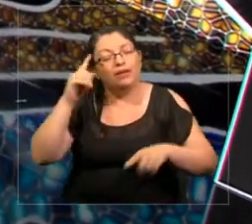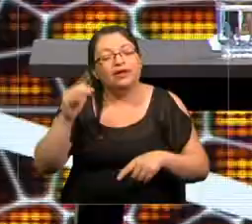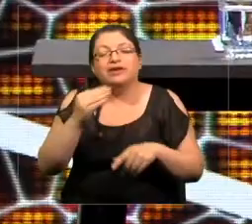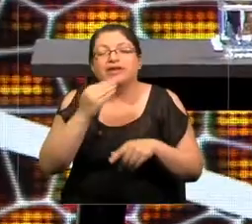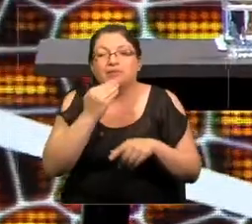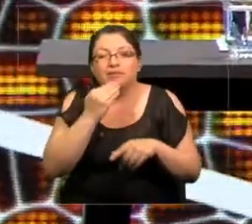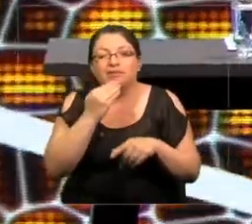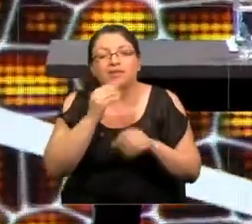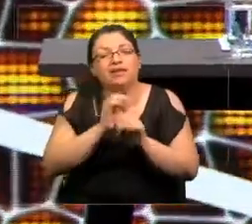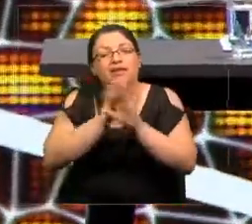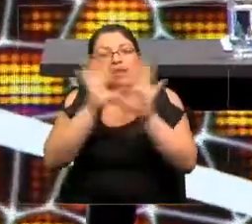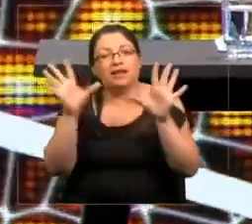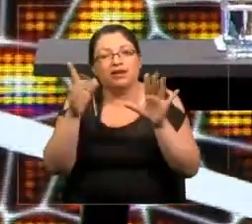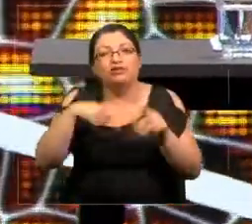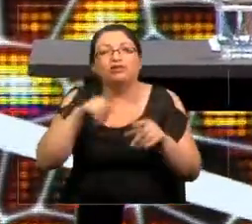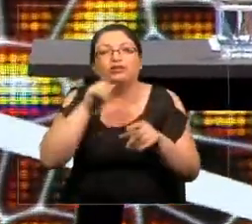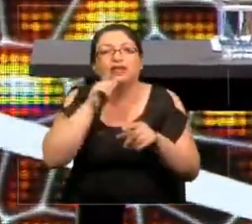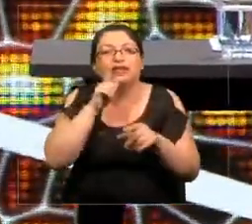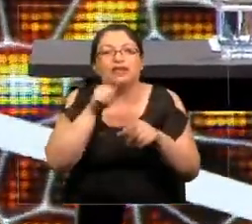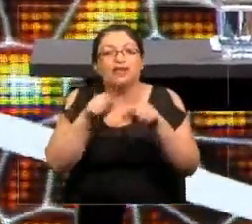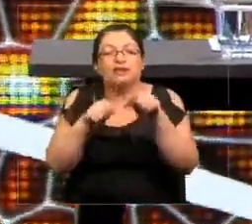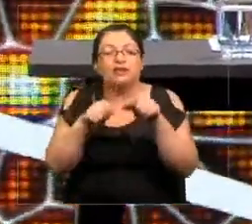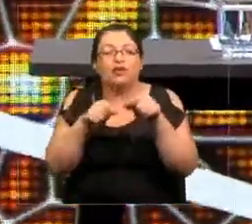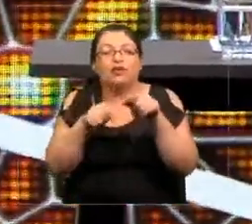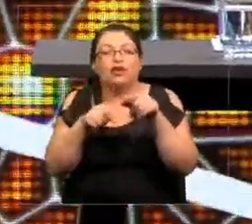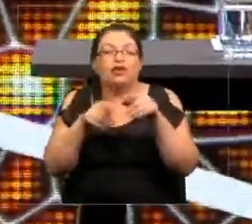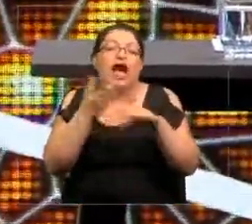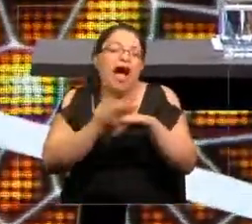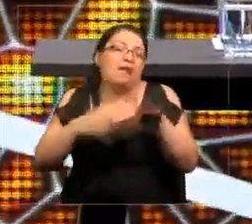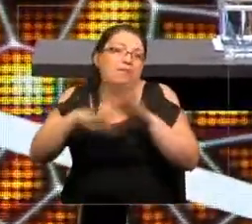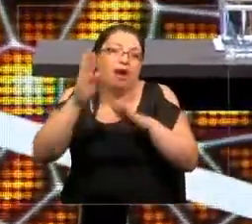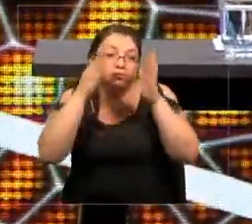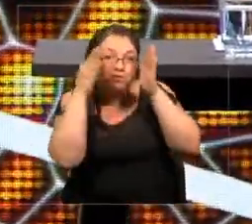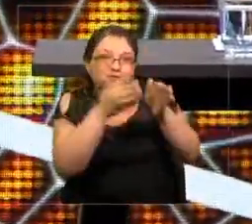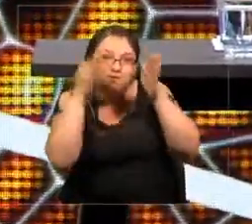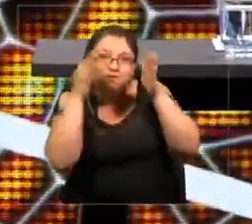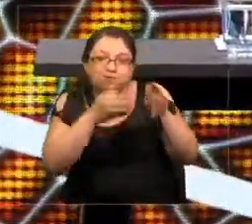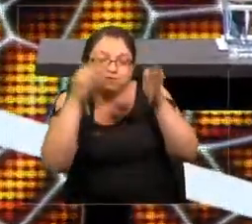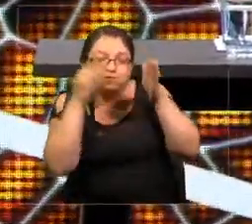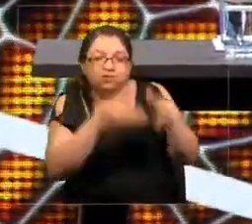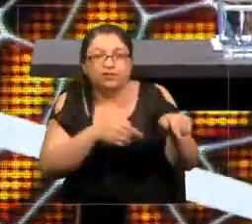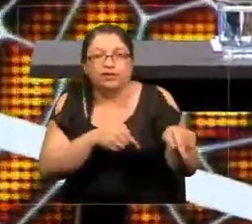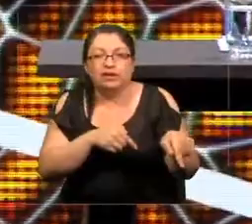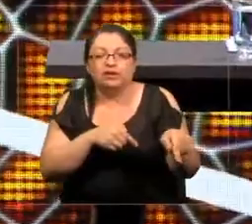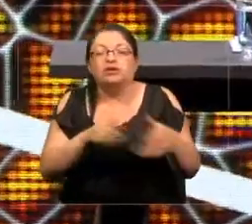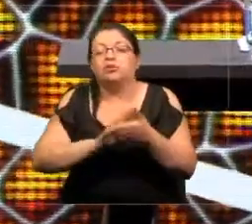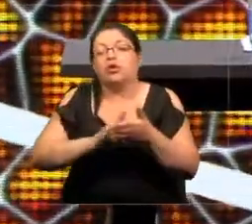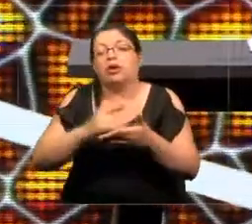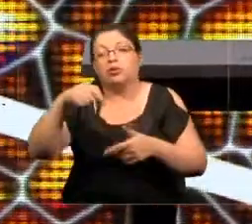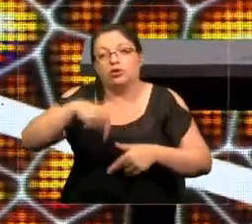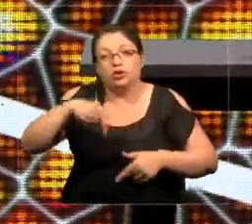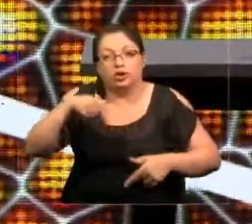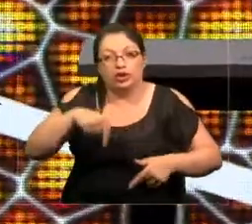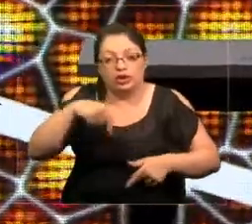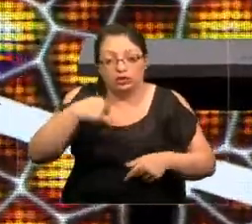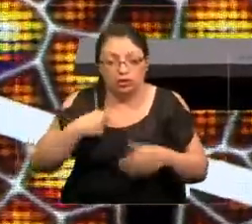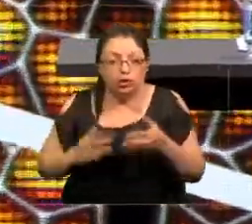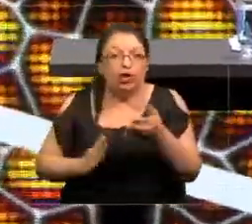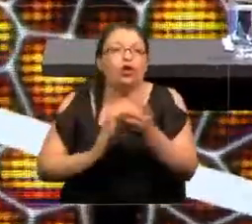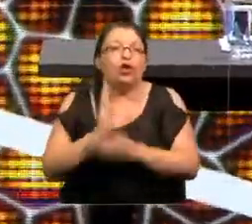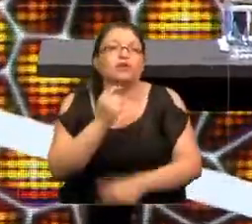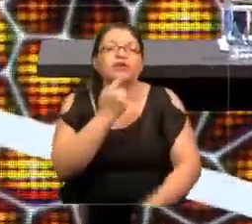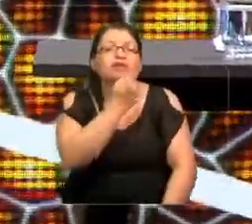claramente está está dominación de esta perspectiva hasta tal punto que si hoy hubiera empezado yo